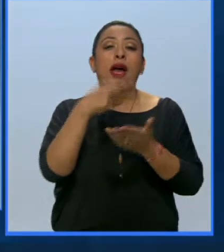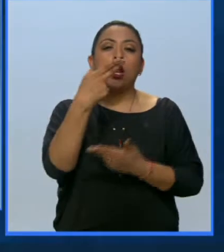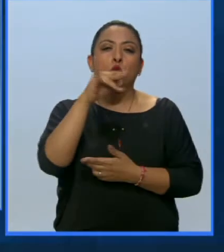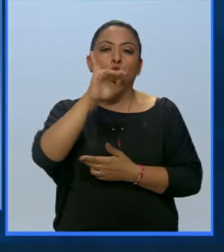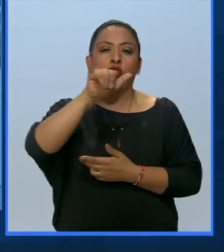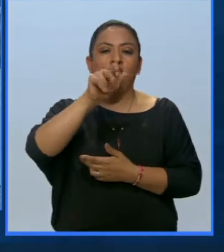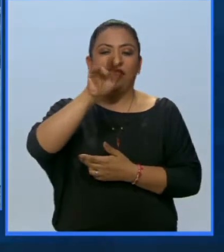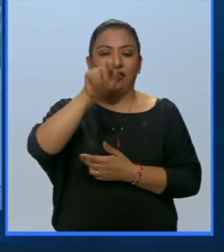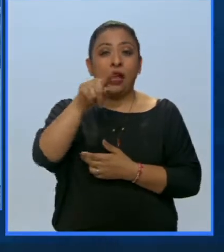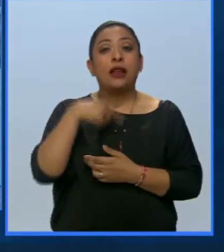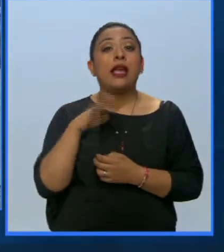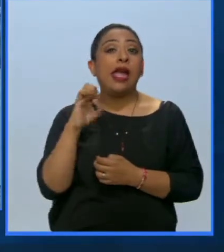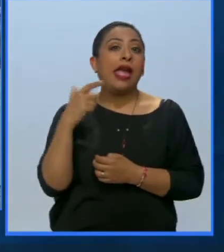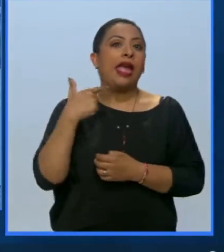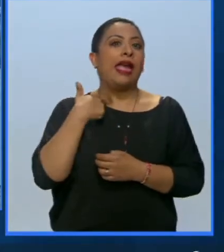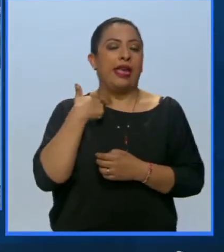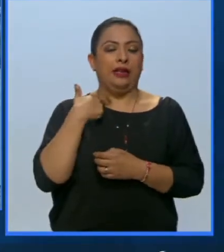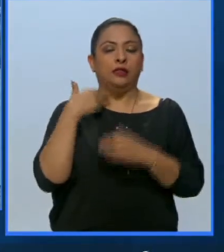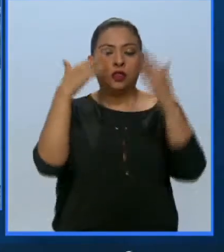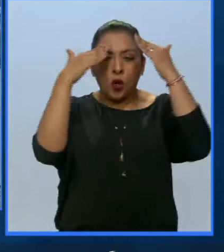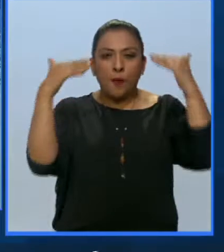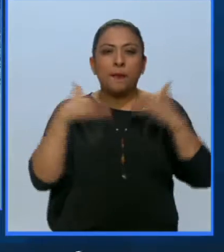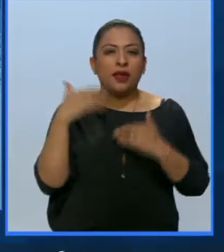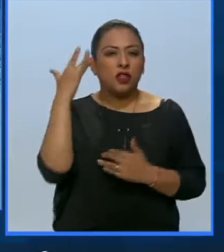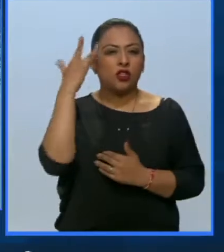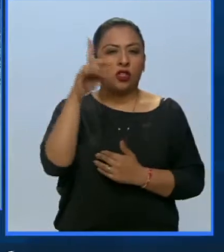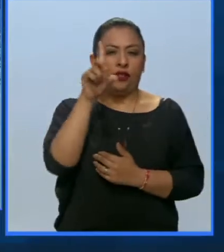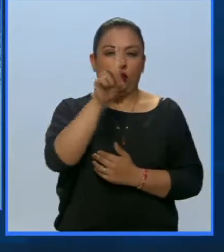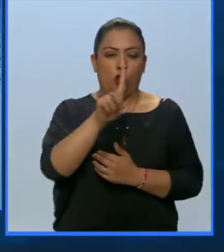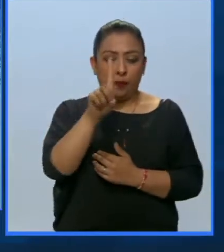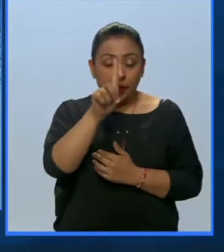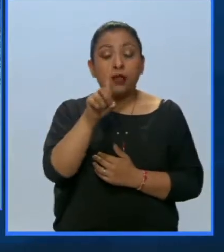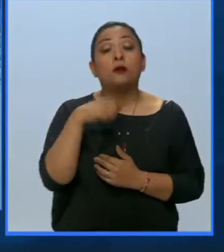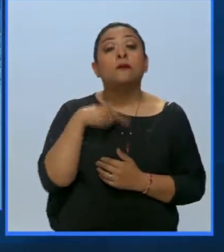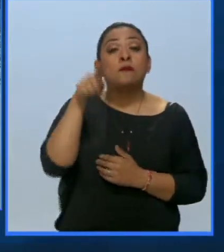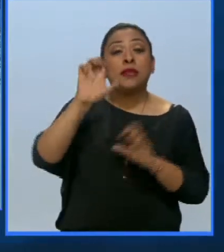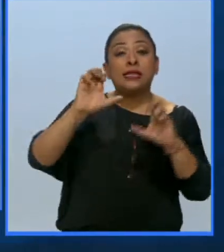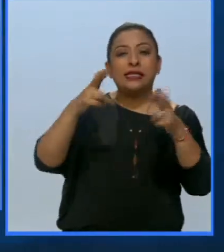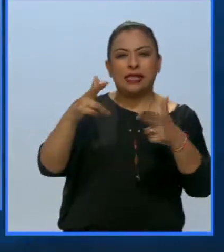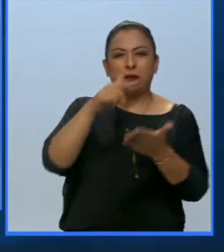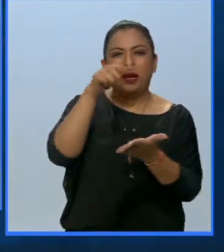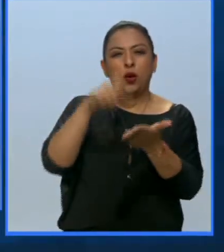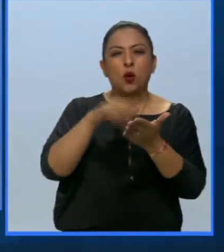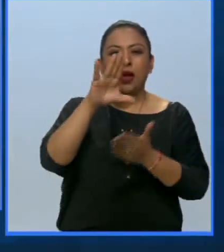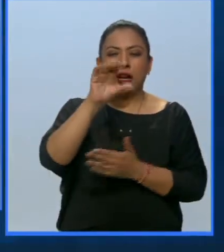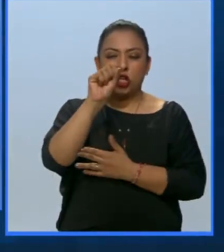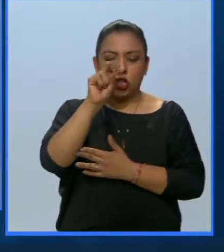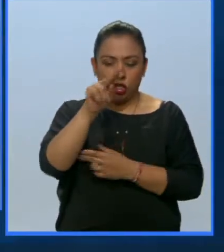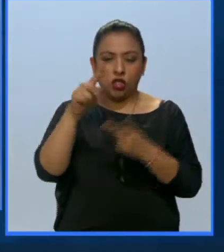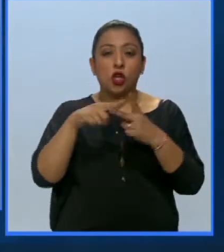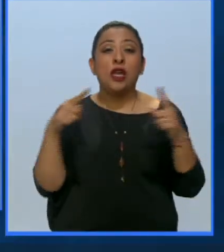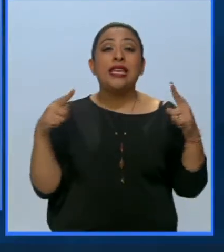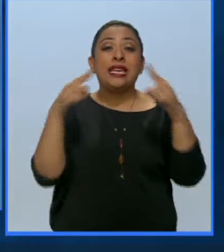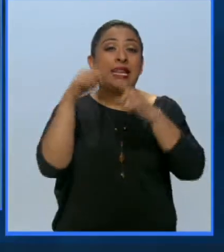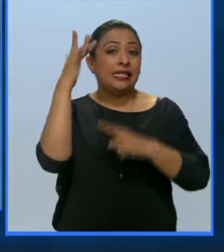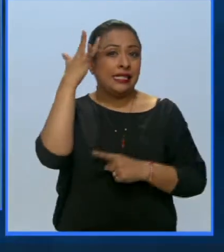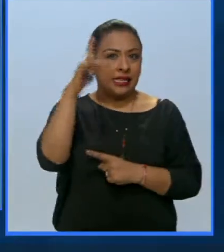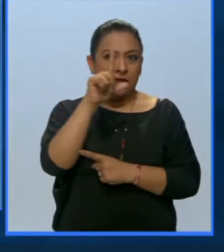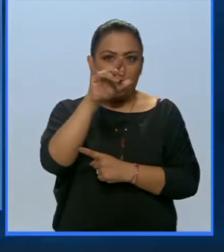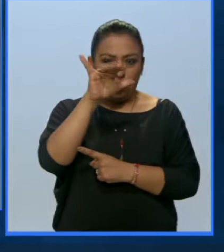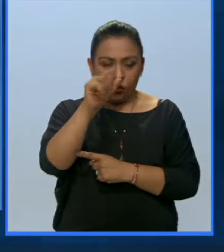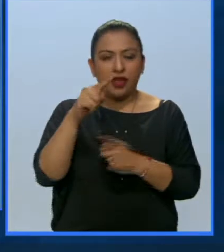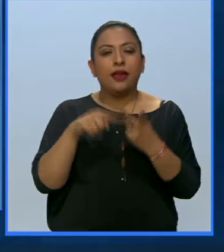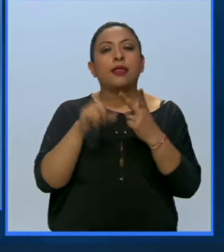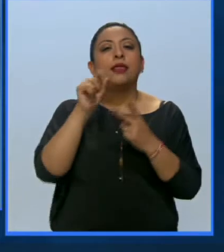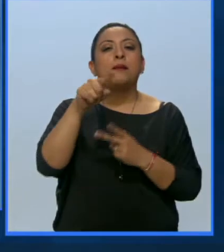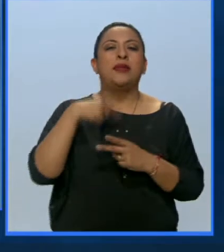el ex convento de Santo Domingo de Tehuantepec. En Chiapas, la zona arqueológica de Corzo, la iglesia de Santa Lucía y la catedral de